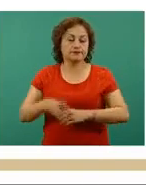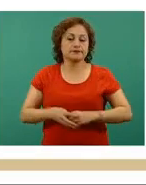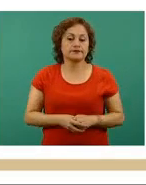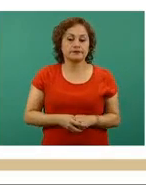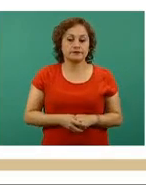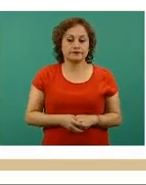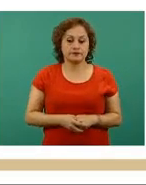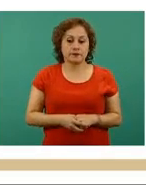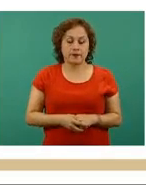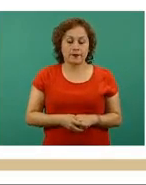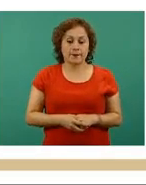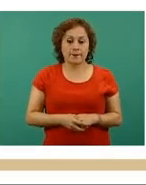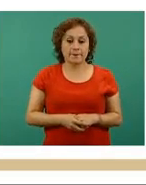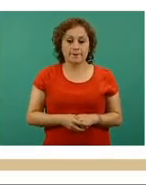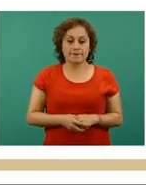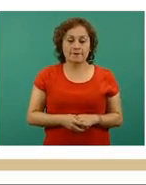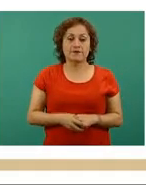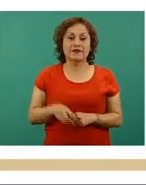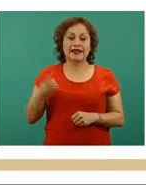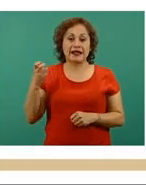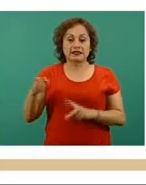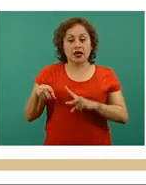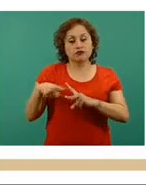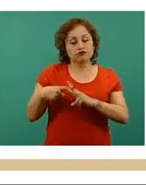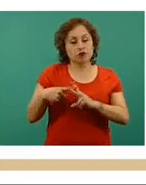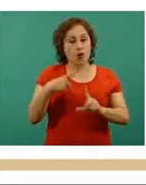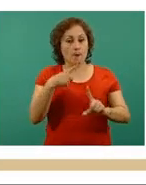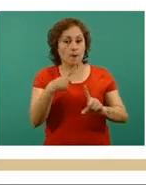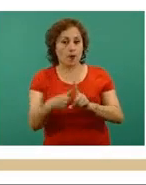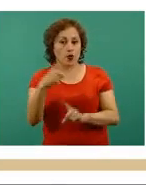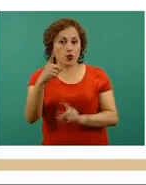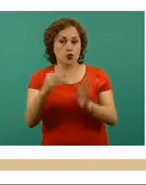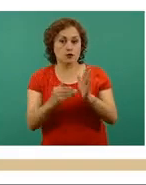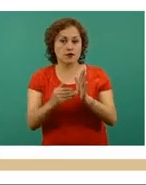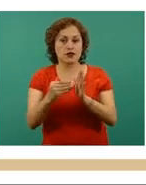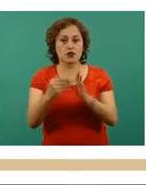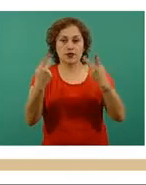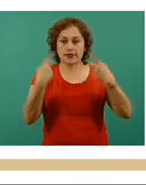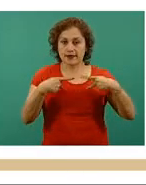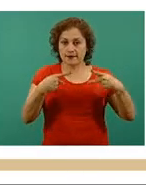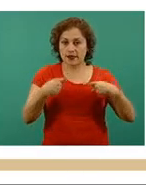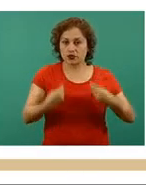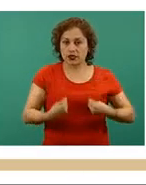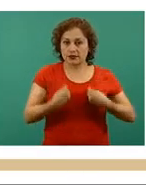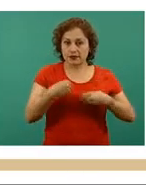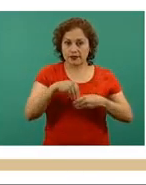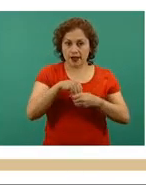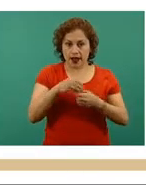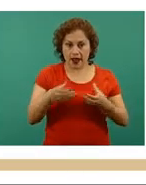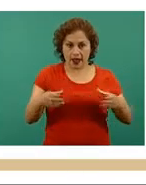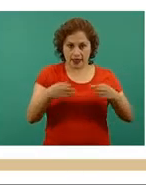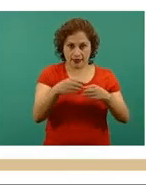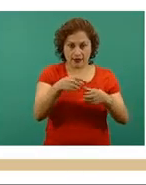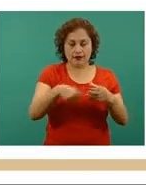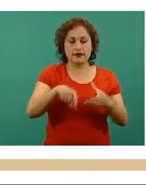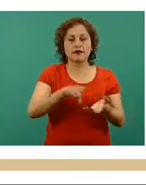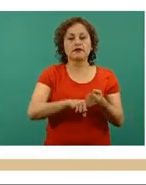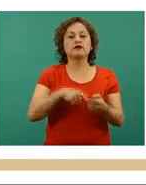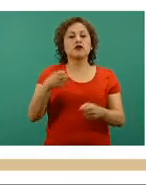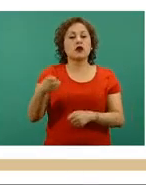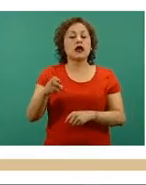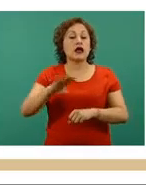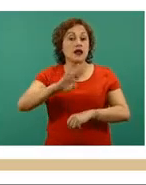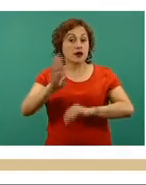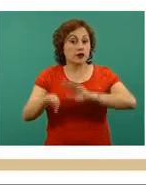este que presento, es por millón de habitantes, ¿no?, con un promedio móvil de 7 días. Y en el caso de las defunciones también es la misma